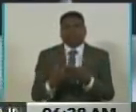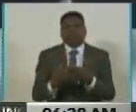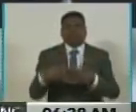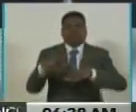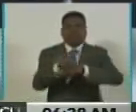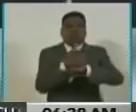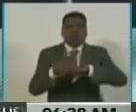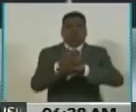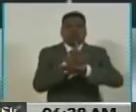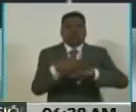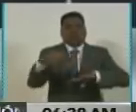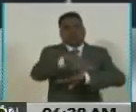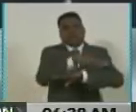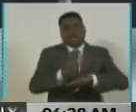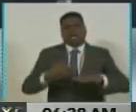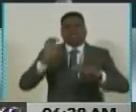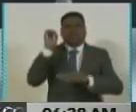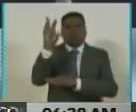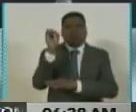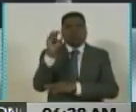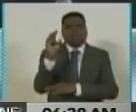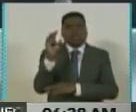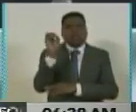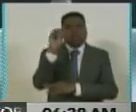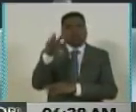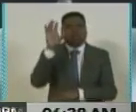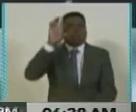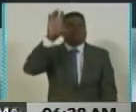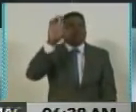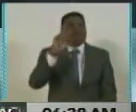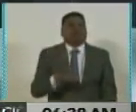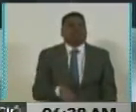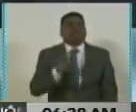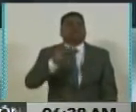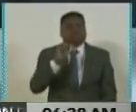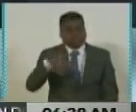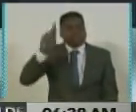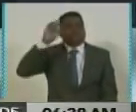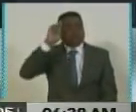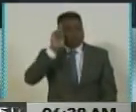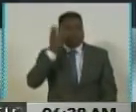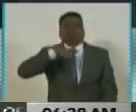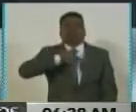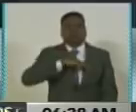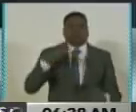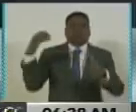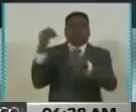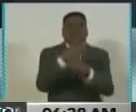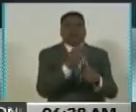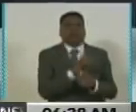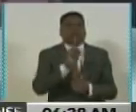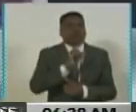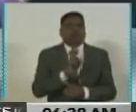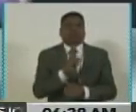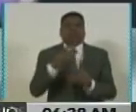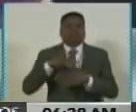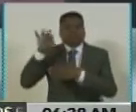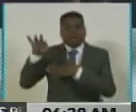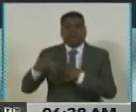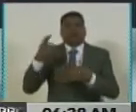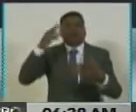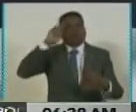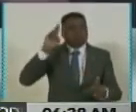el Congreso de la Patria, son primero de profunda reflexión. Sí, reconozcamos lo que hemos logrado. No lo vamos a dar de reconocer.